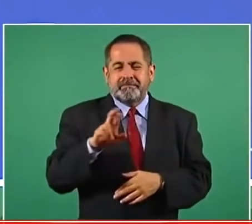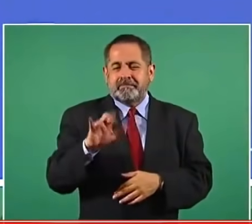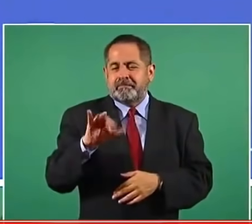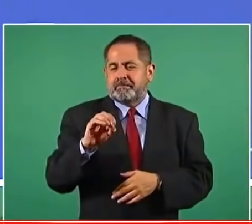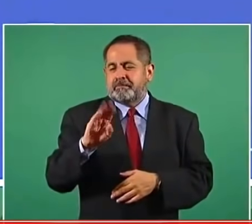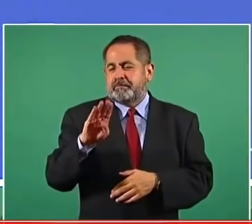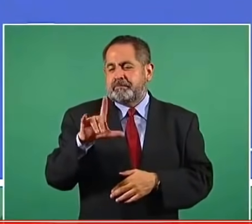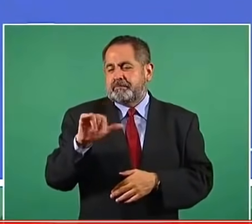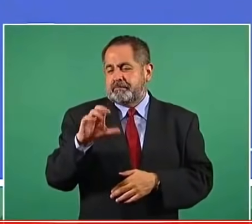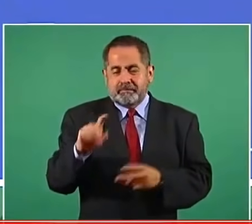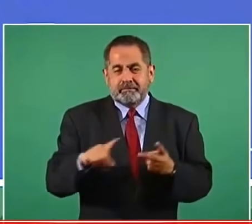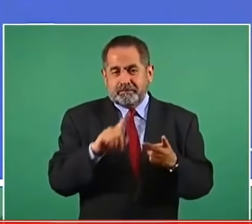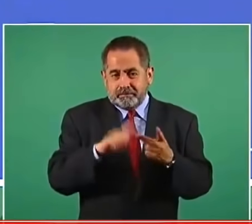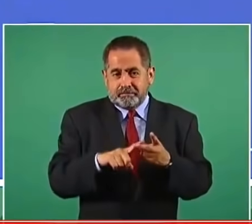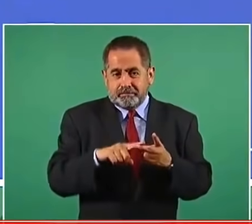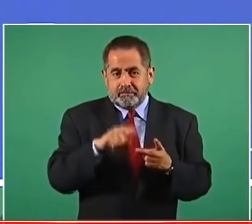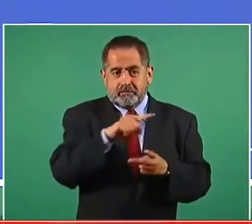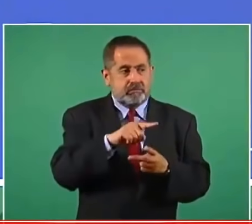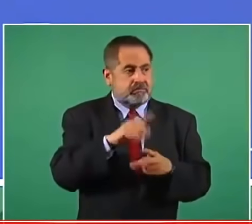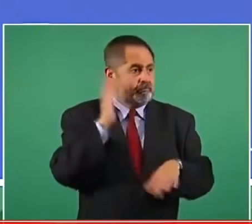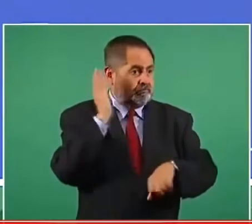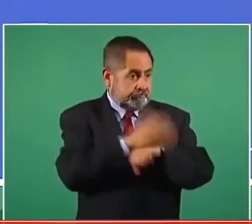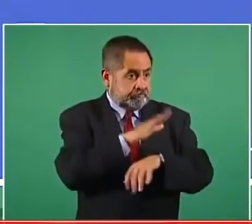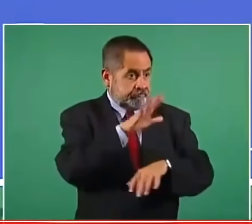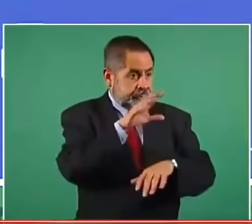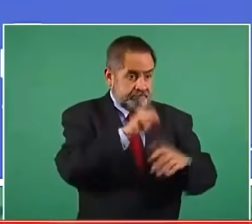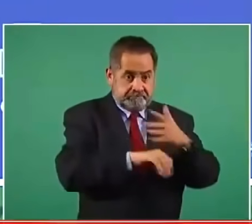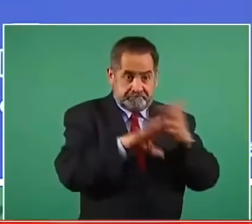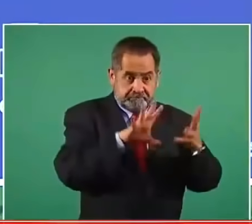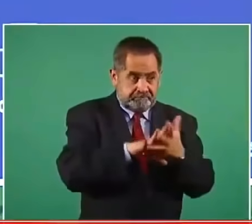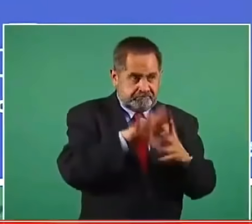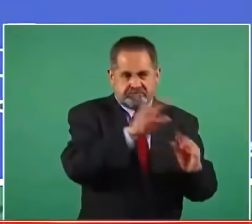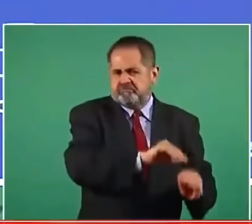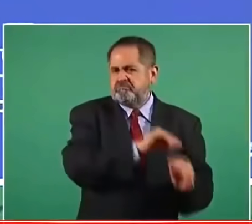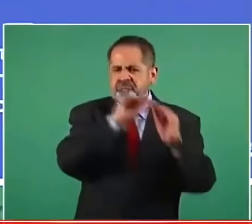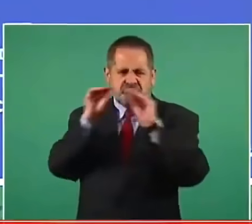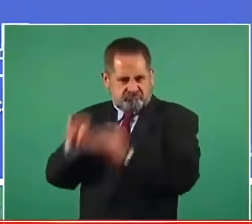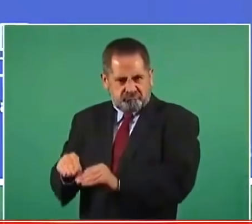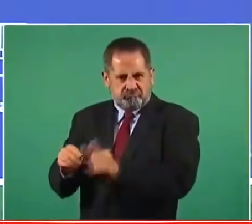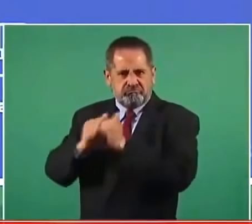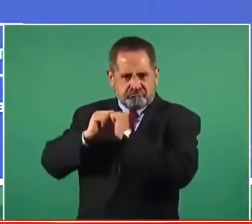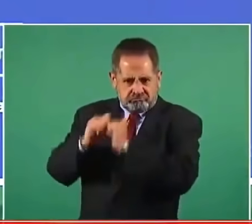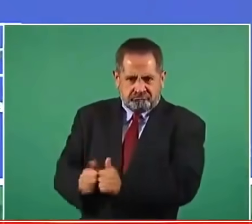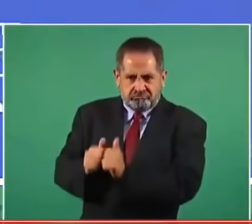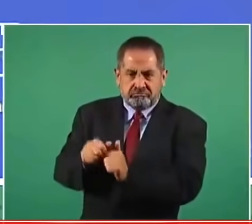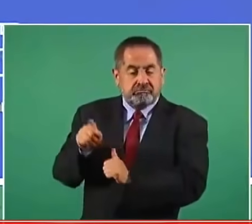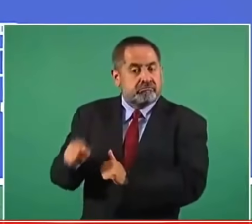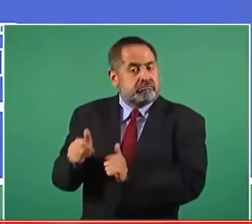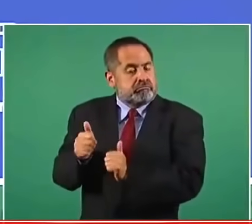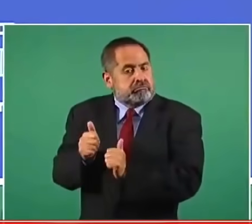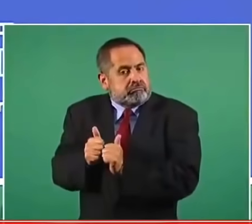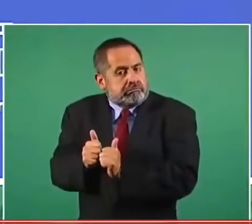Blanco, los llevaron aquí. No salían, era muy difícil.